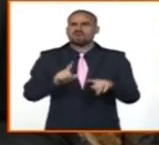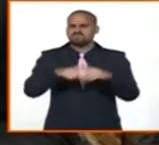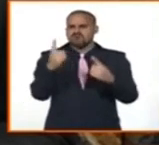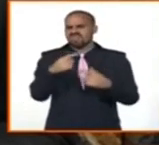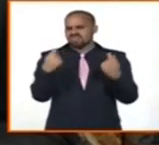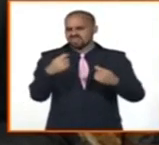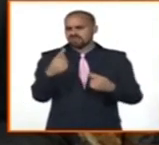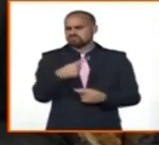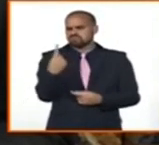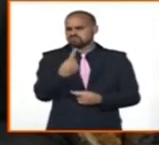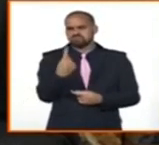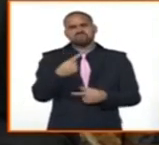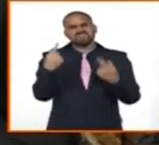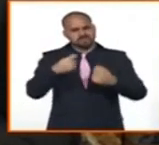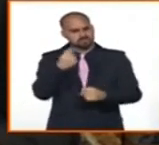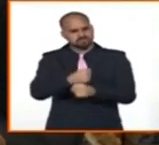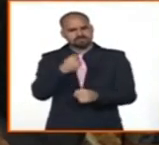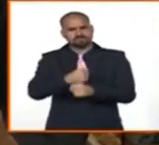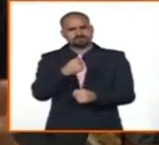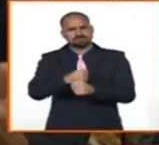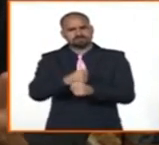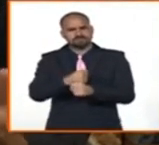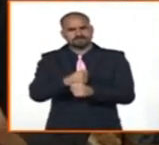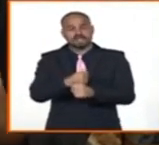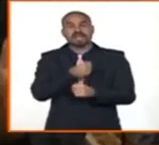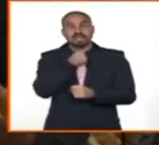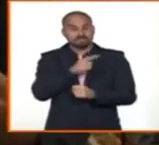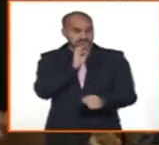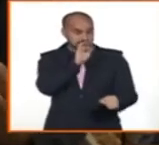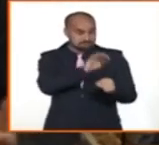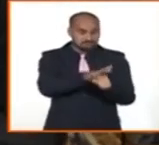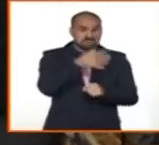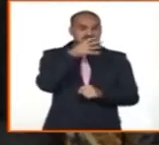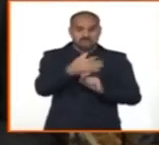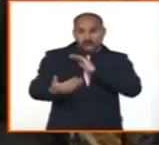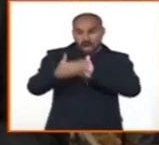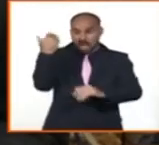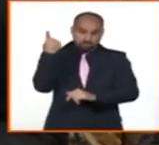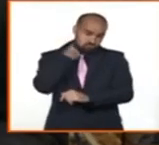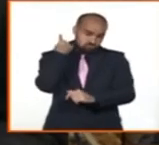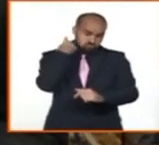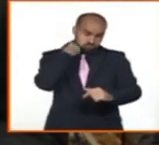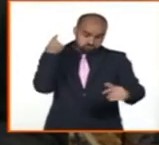de demostrar que lo que construyó Fidel es defendible